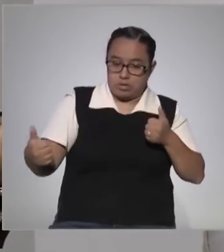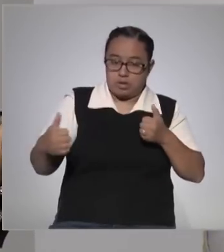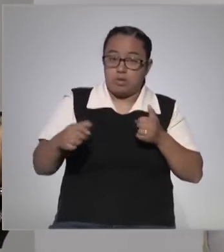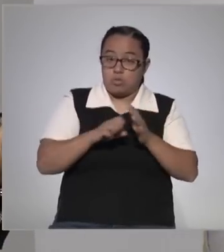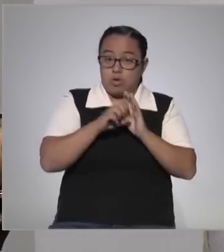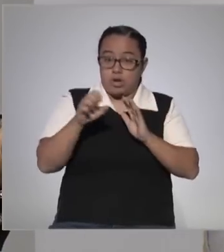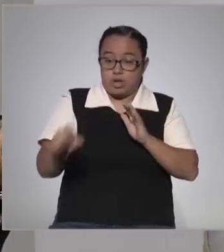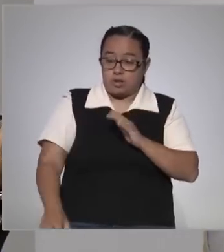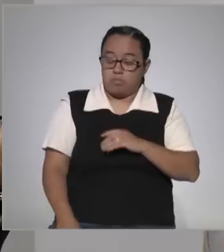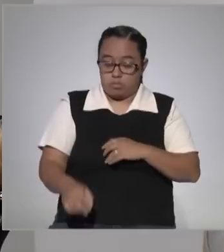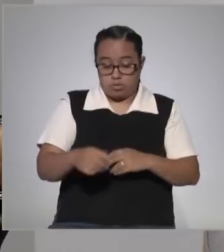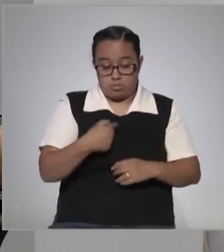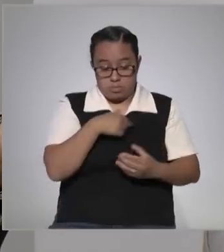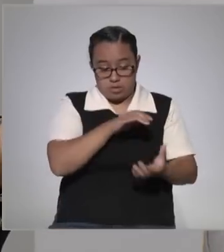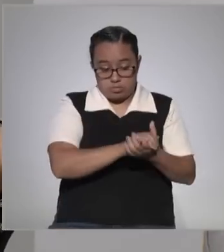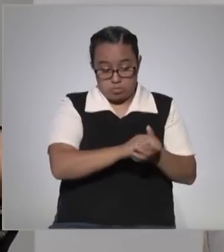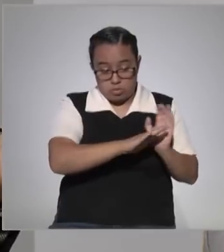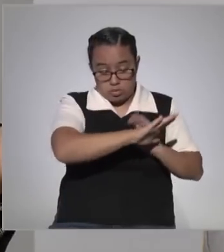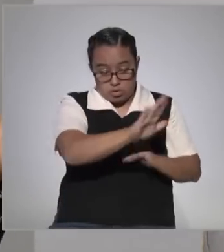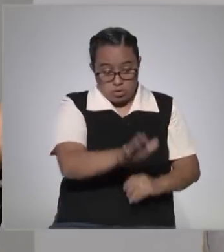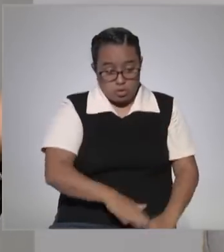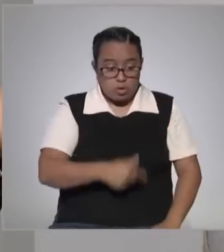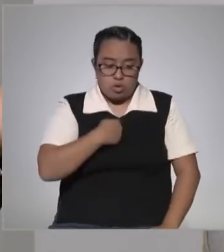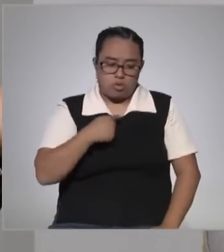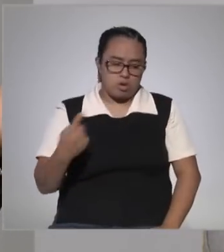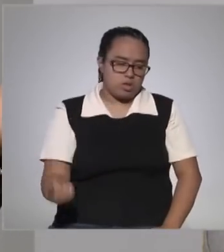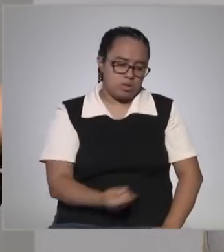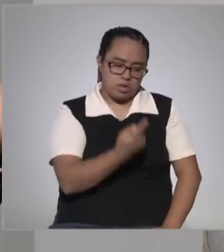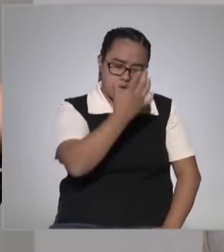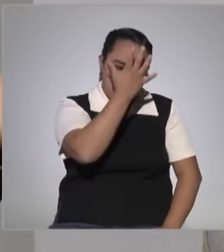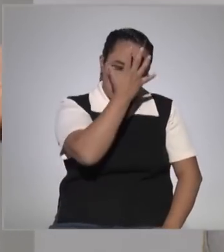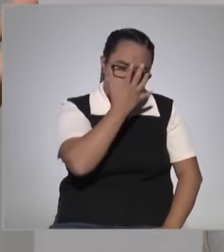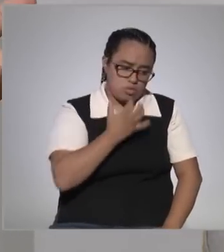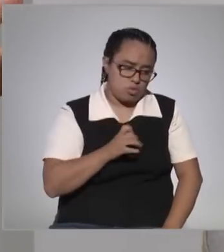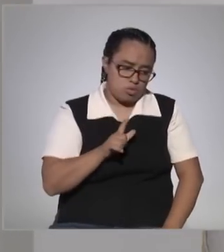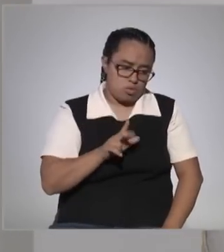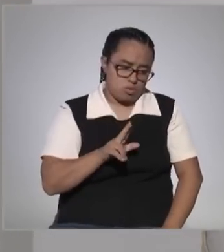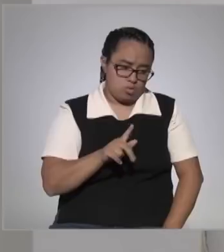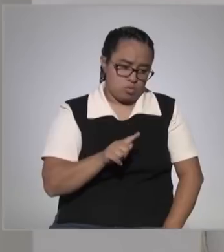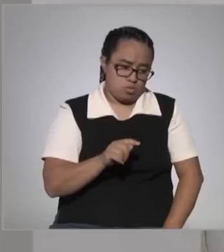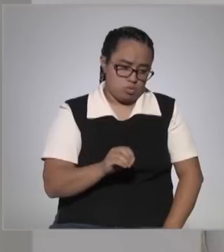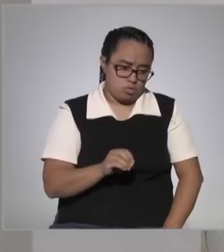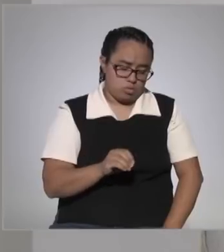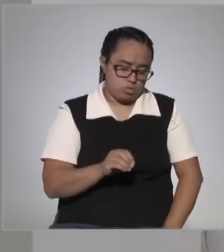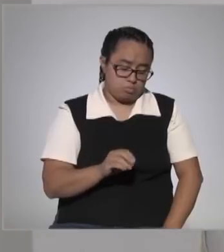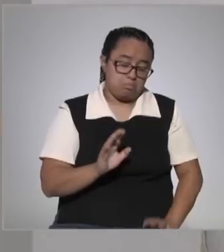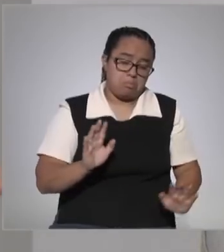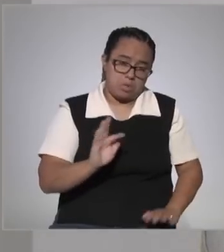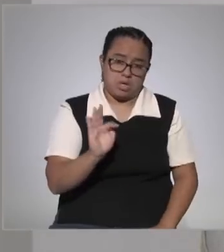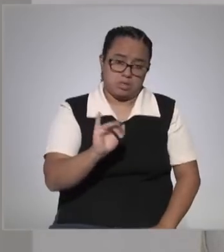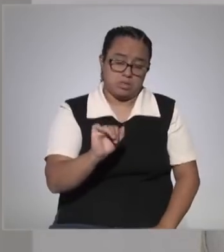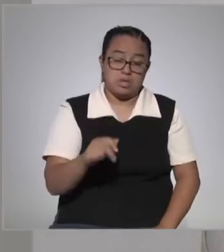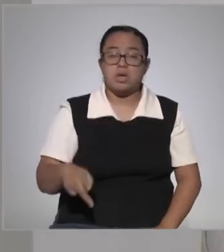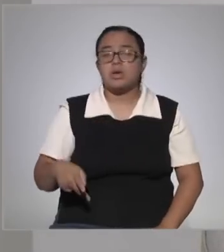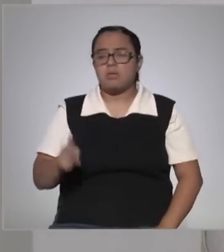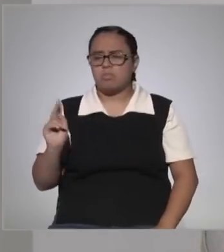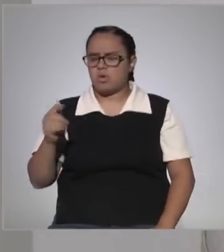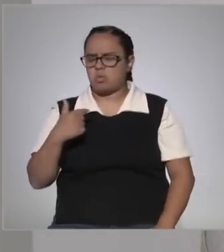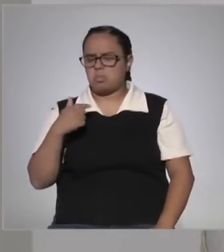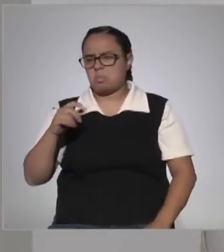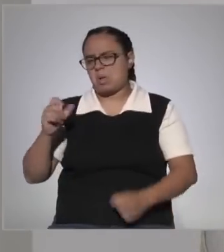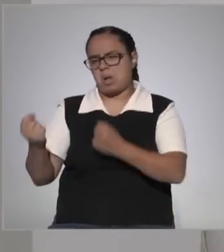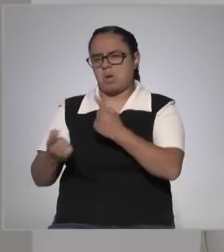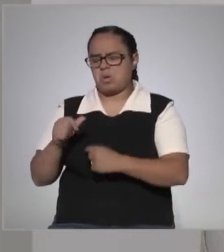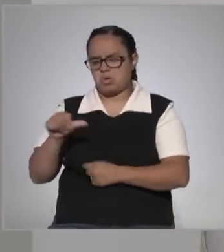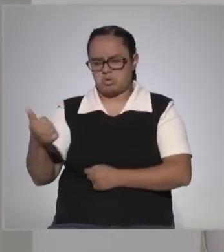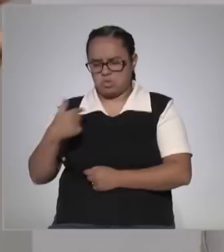luto eterno de mi pareja? Posiblemente sí. Pero si alguien dice, no, mira, yo ya hice mi trabajo de duelo,